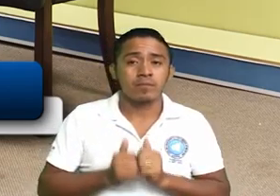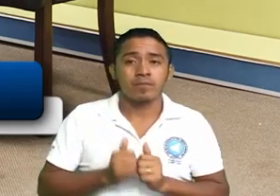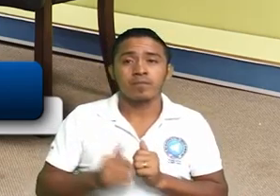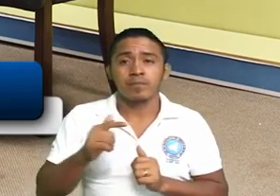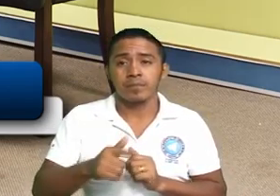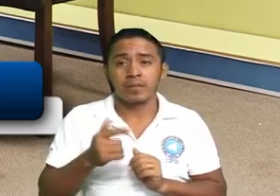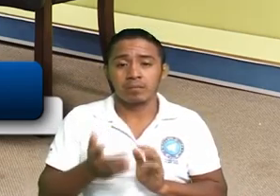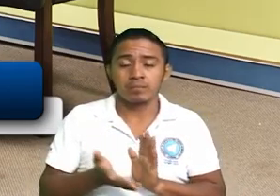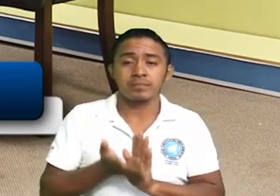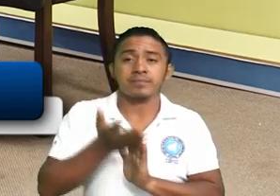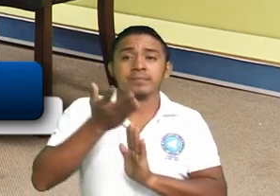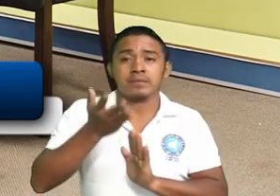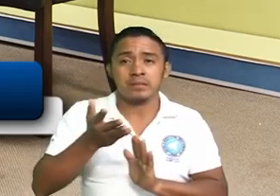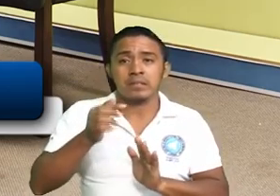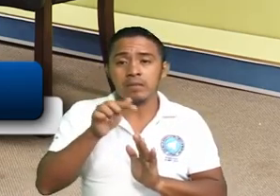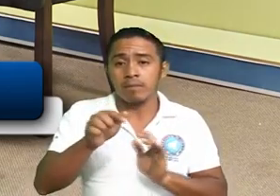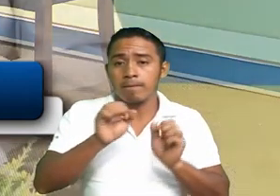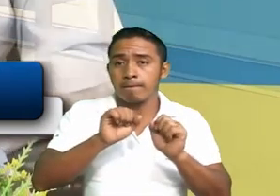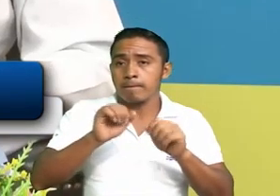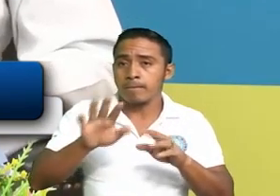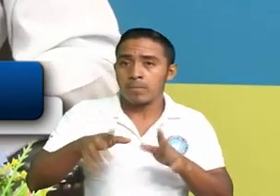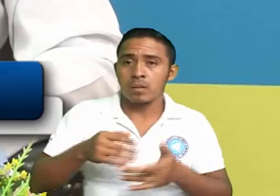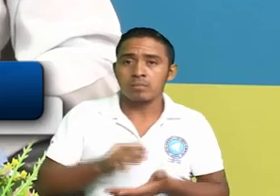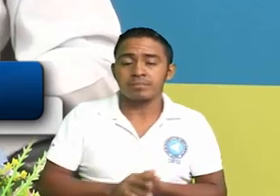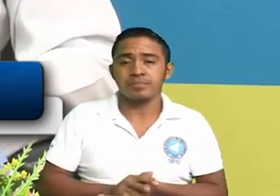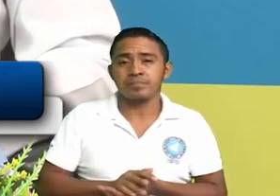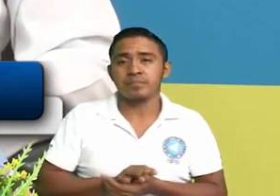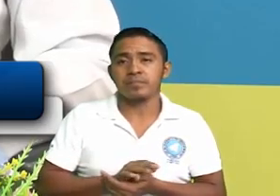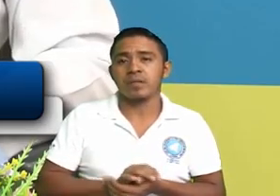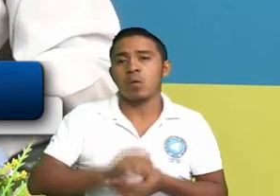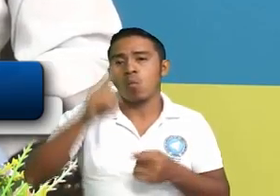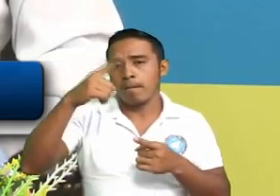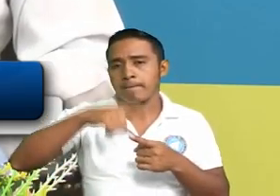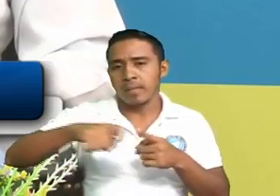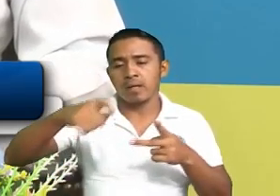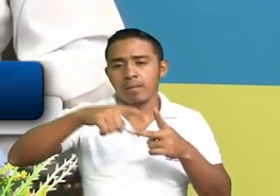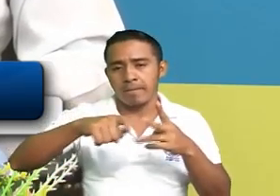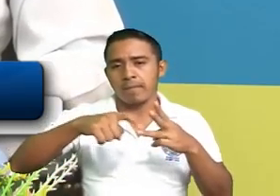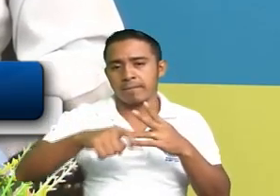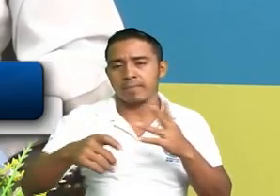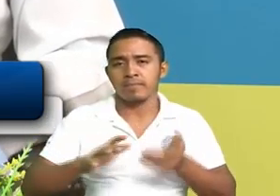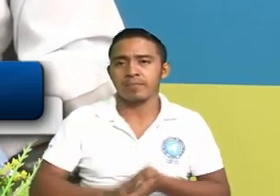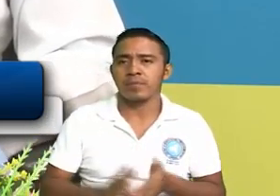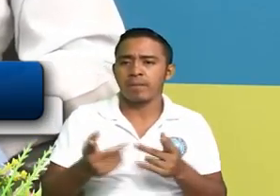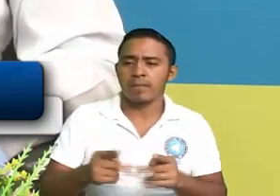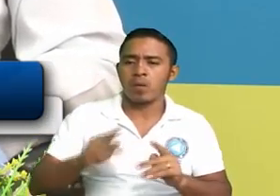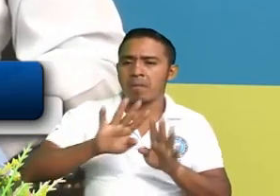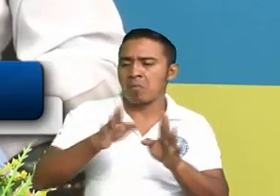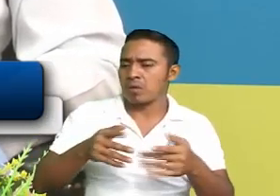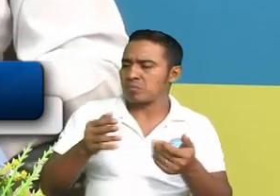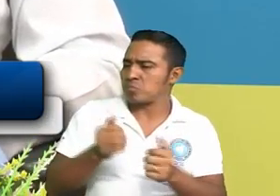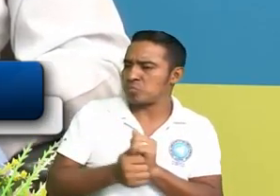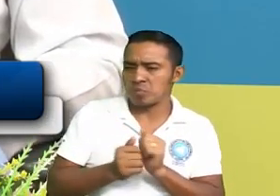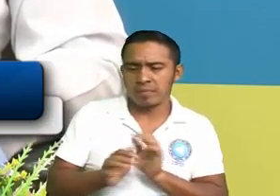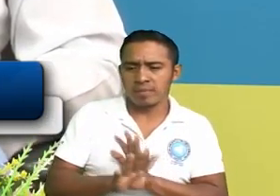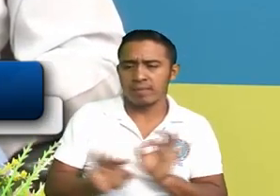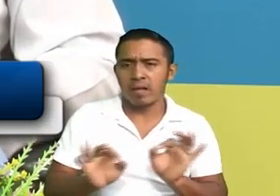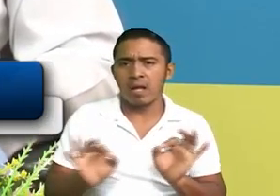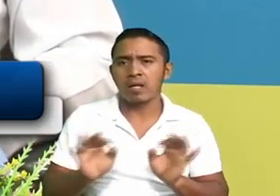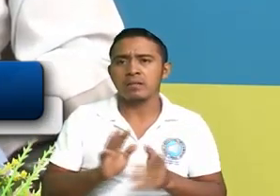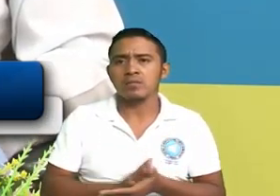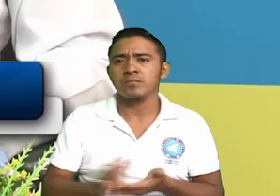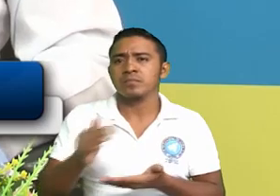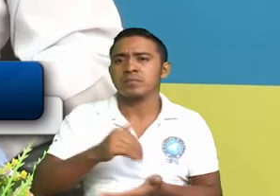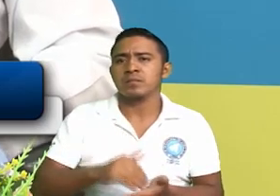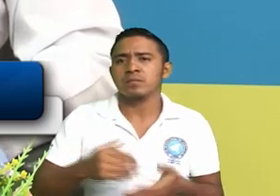embarazo, se lleva un control prenatal. Este control prenatal se hace en dependencia de los factores de riesgo que tiene esta mujer. Es decir, si